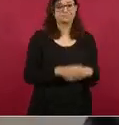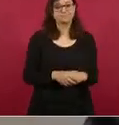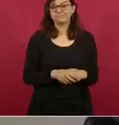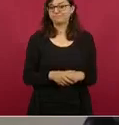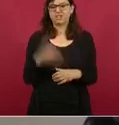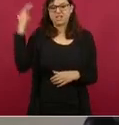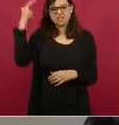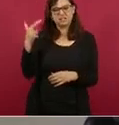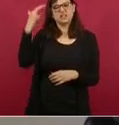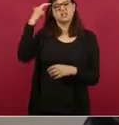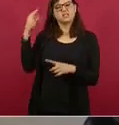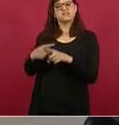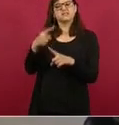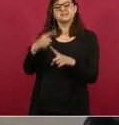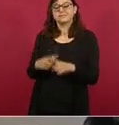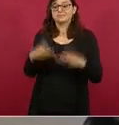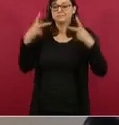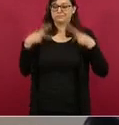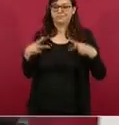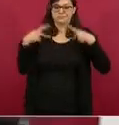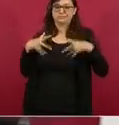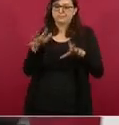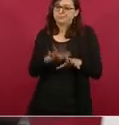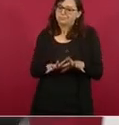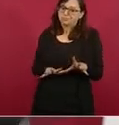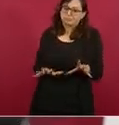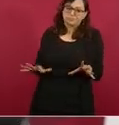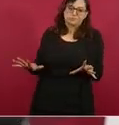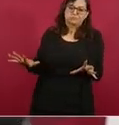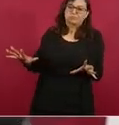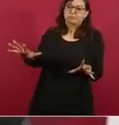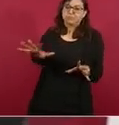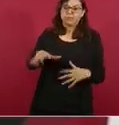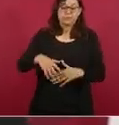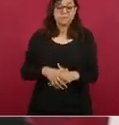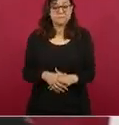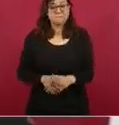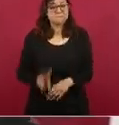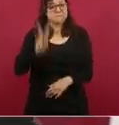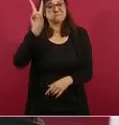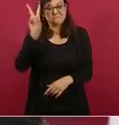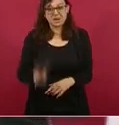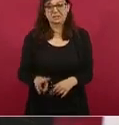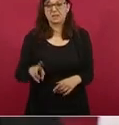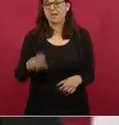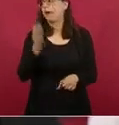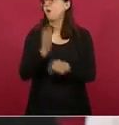Debemos de felicitarnos, todos los mexicanos. Estamos viviendo